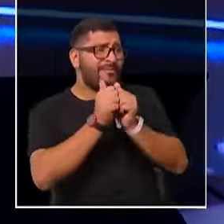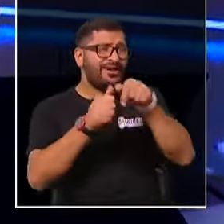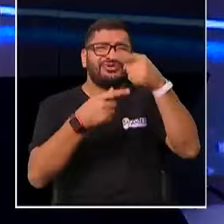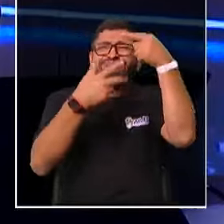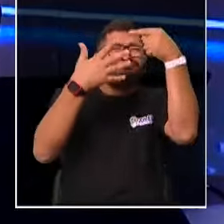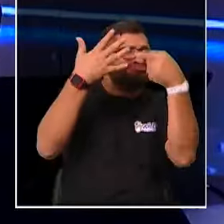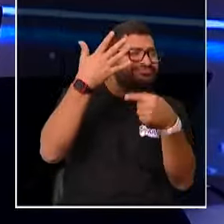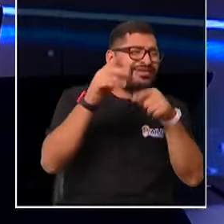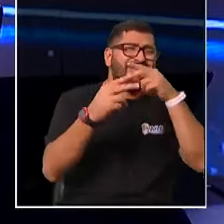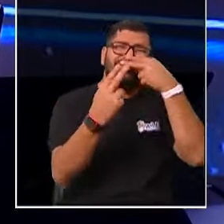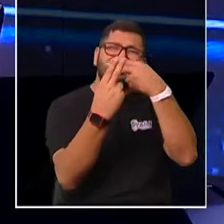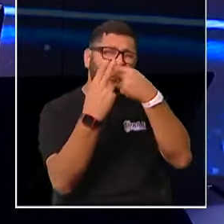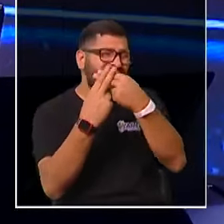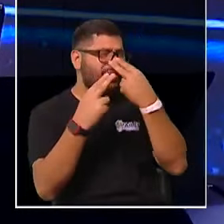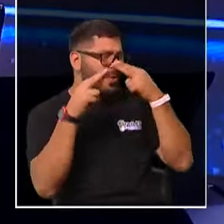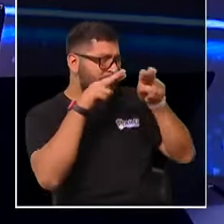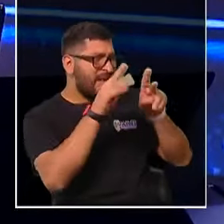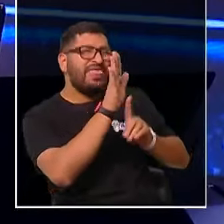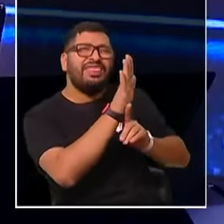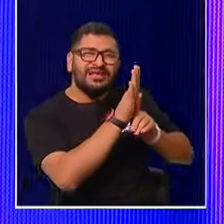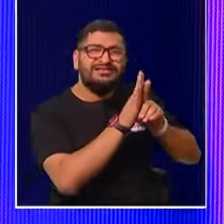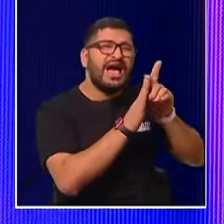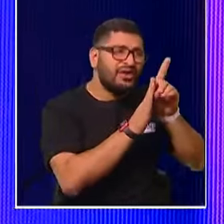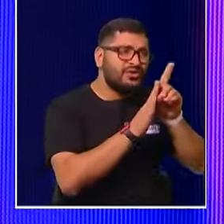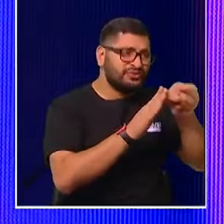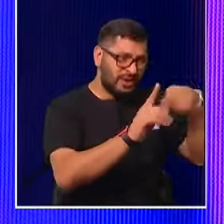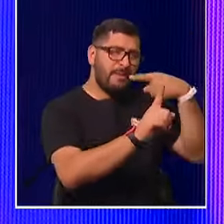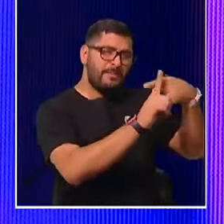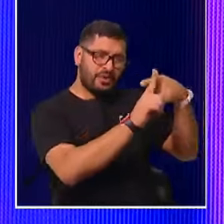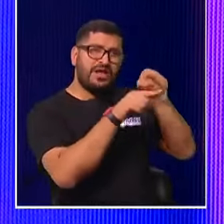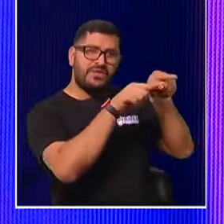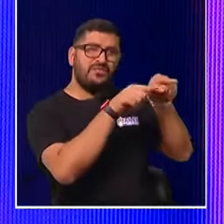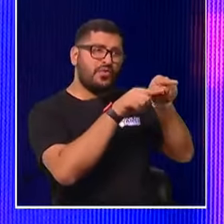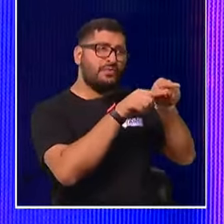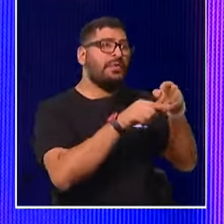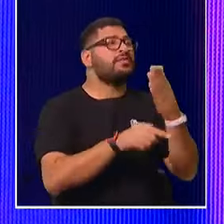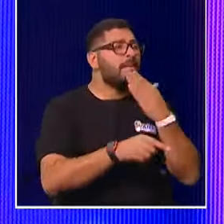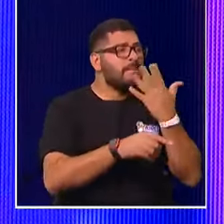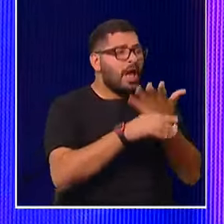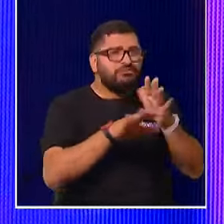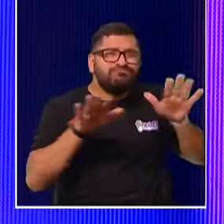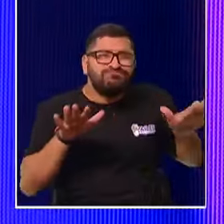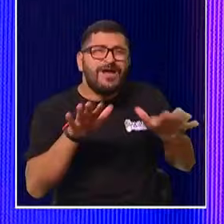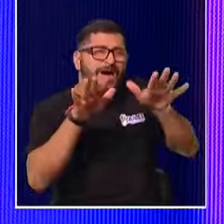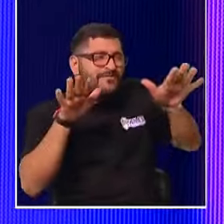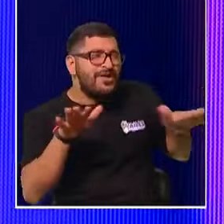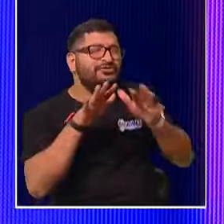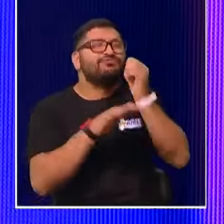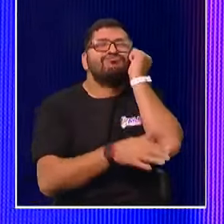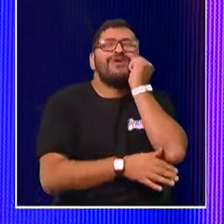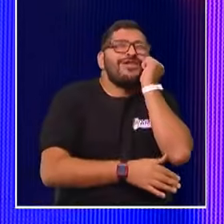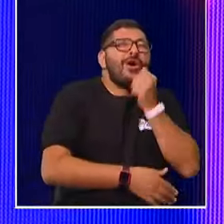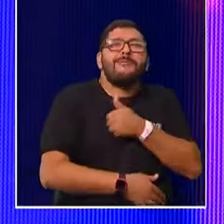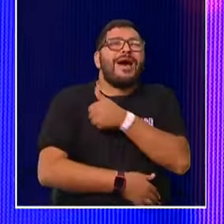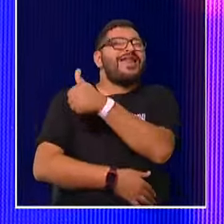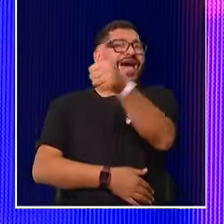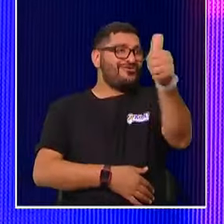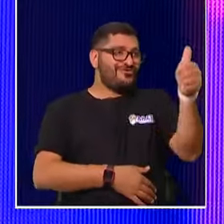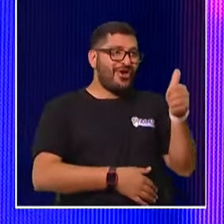el esfuerzo de la rehabilitación, pero también el empeño, el cariño de los profesionales que producen esta